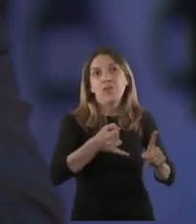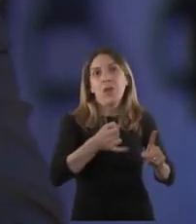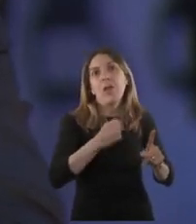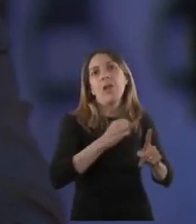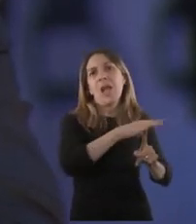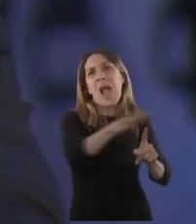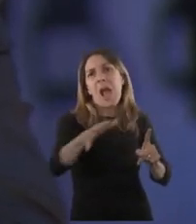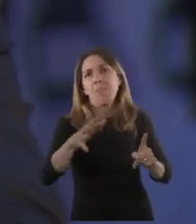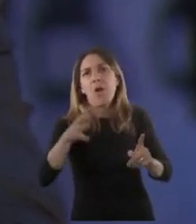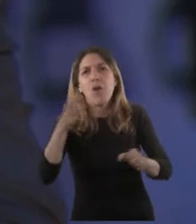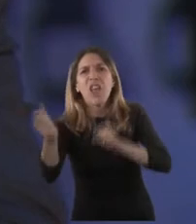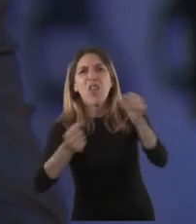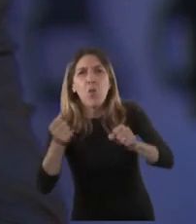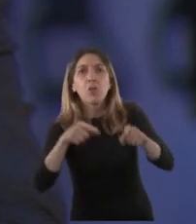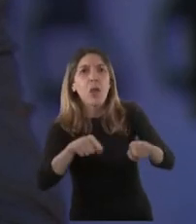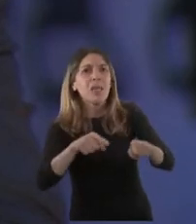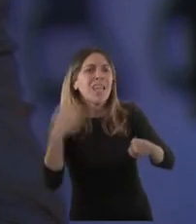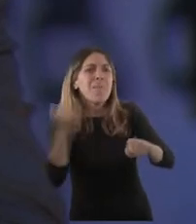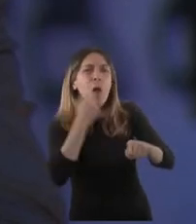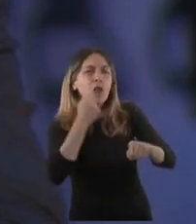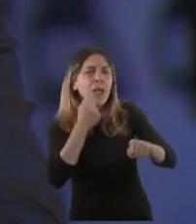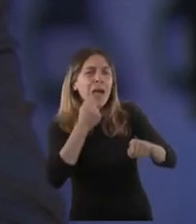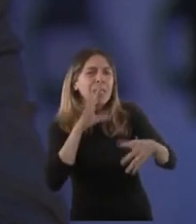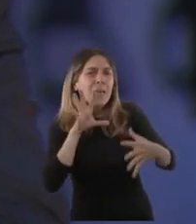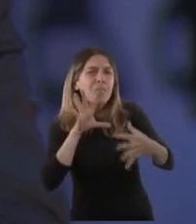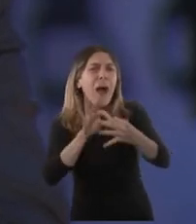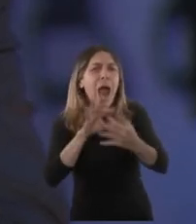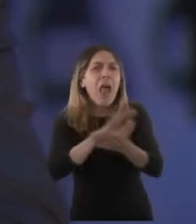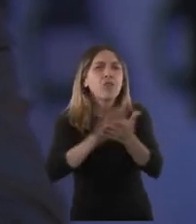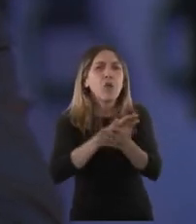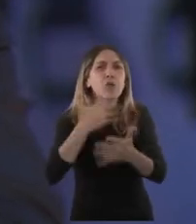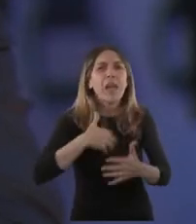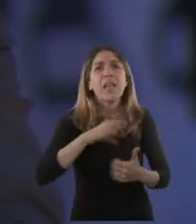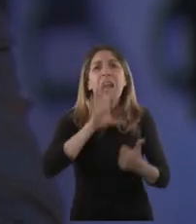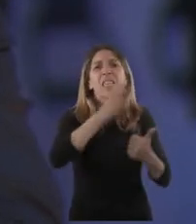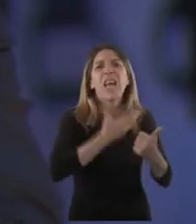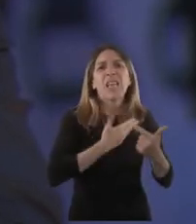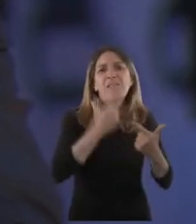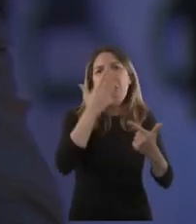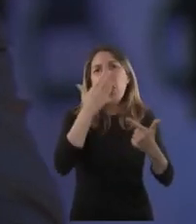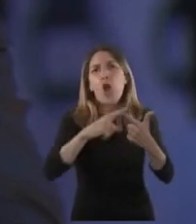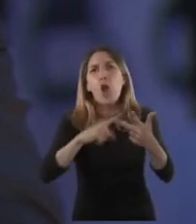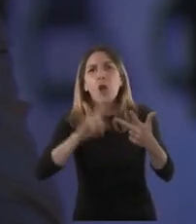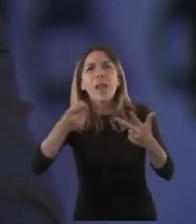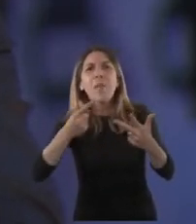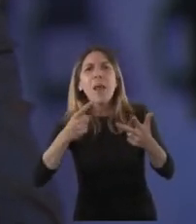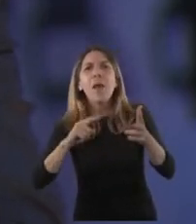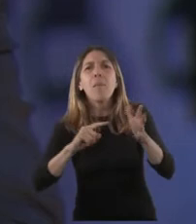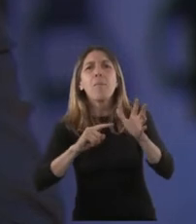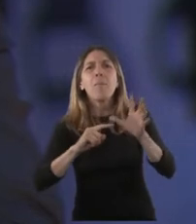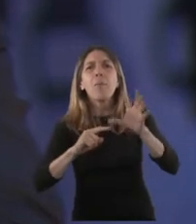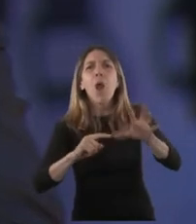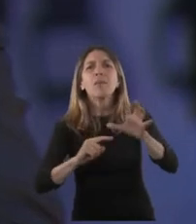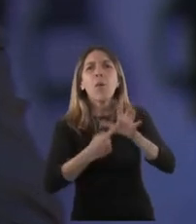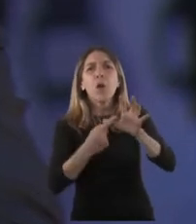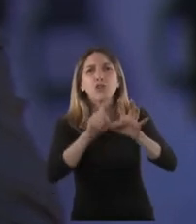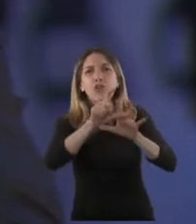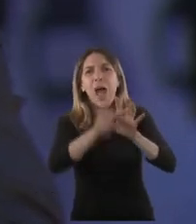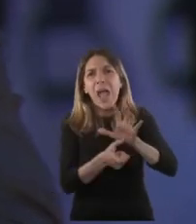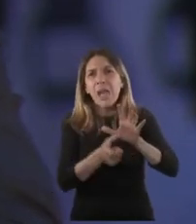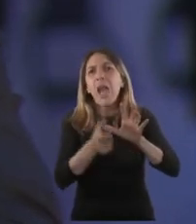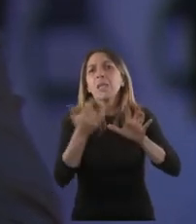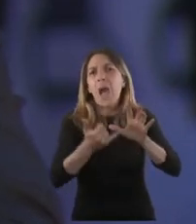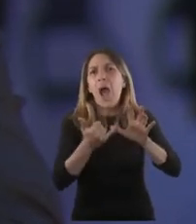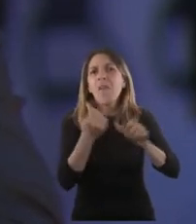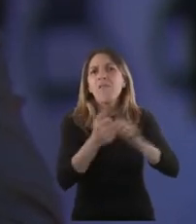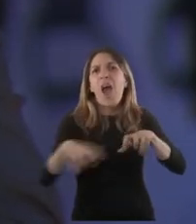estratégico para la Argentina, que tiene en Santa Fe, en Córdoba y en parte de provincia de Buenos Aires sus mayores